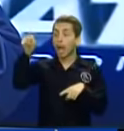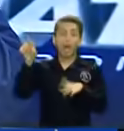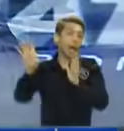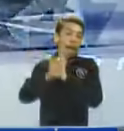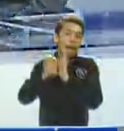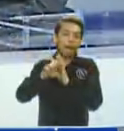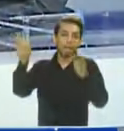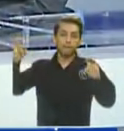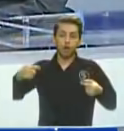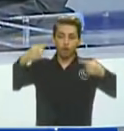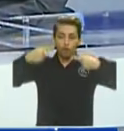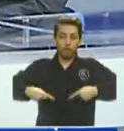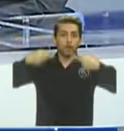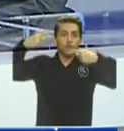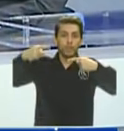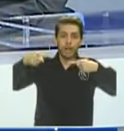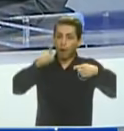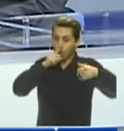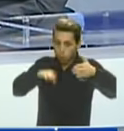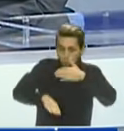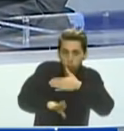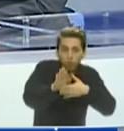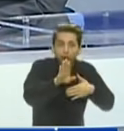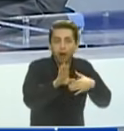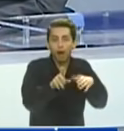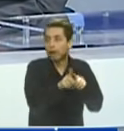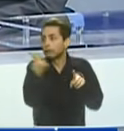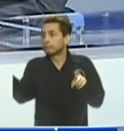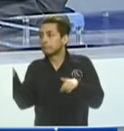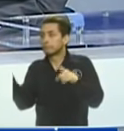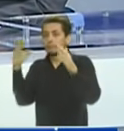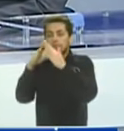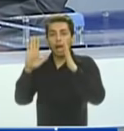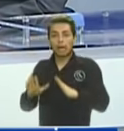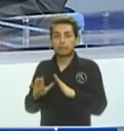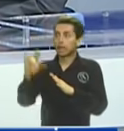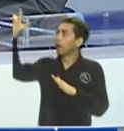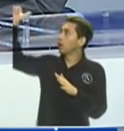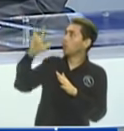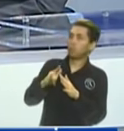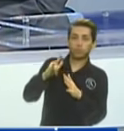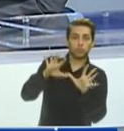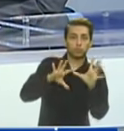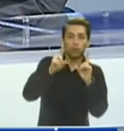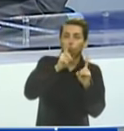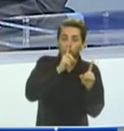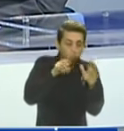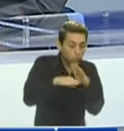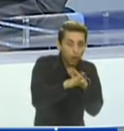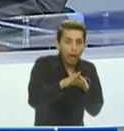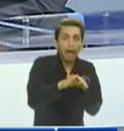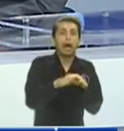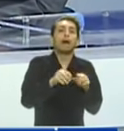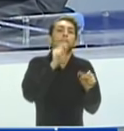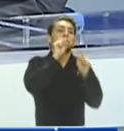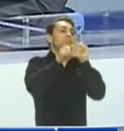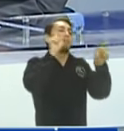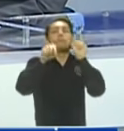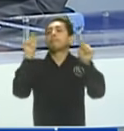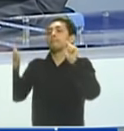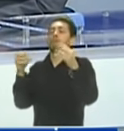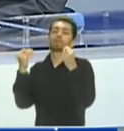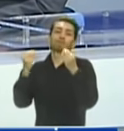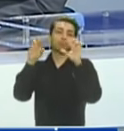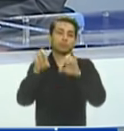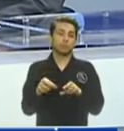sin decirnos nada a su casa y resulta que viene del norte contagiada, nos puede contagiar a varios casos. Y ahí es en donde tenemos que estar